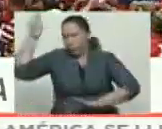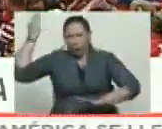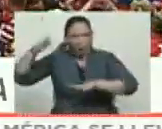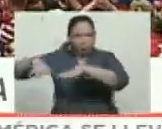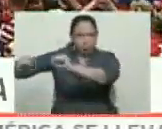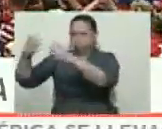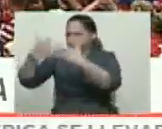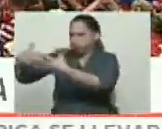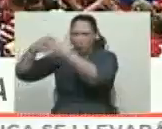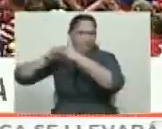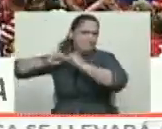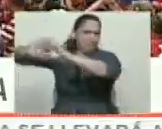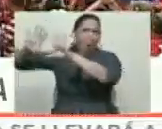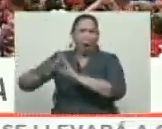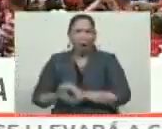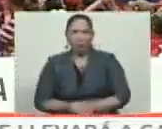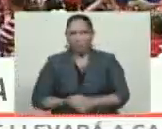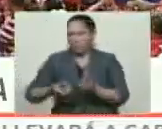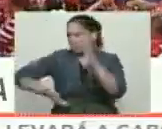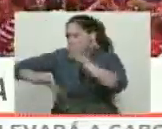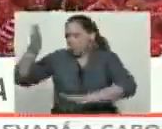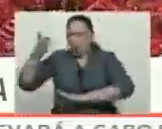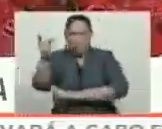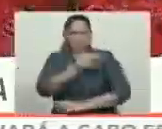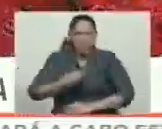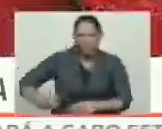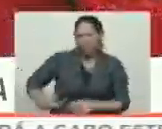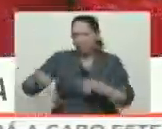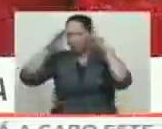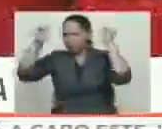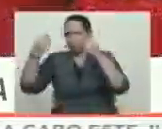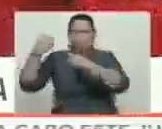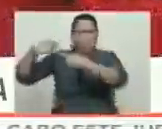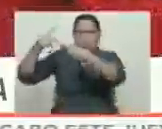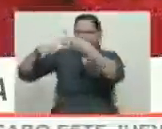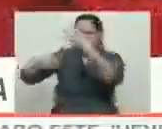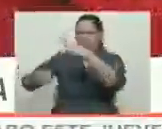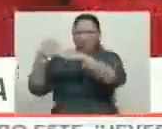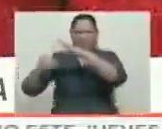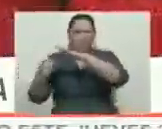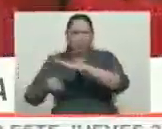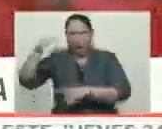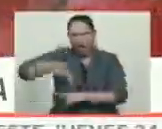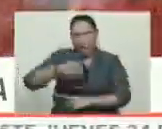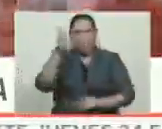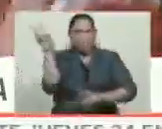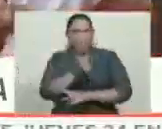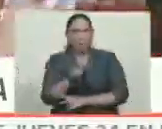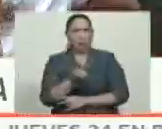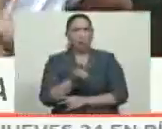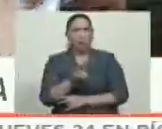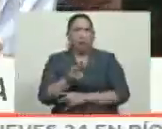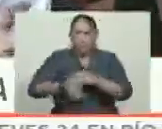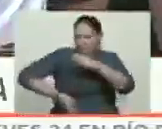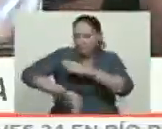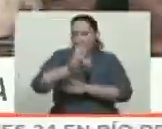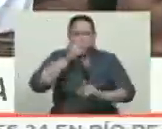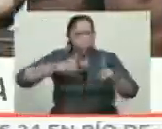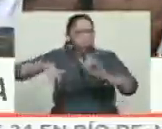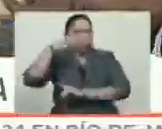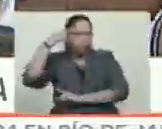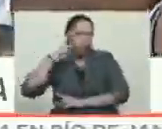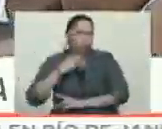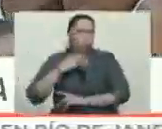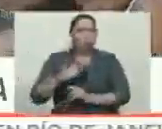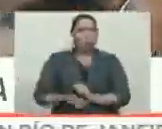su presidente, su vicepresidente, sus senadores y sus instituciones. Aquí en Venezuela manda el pueblo